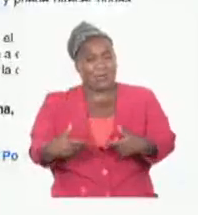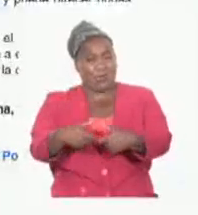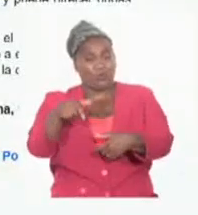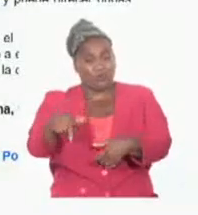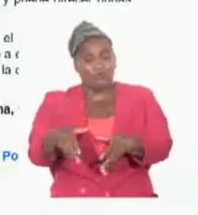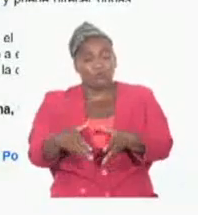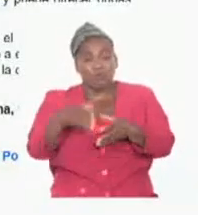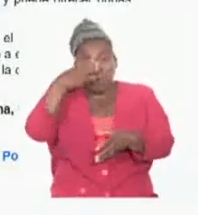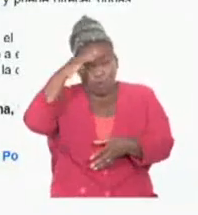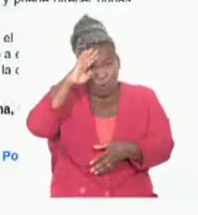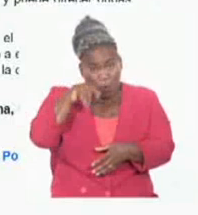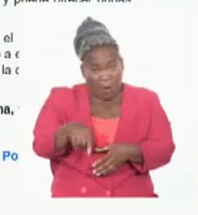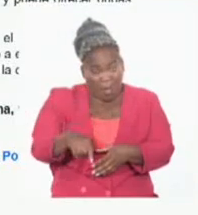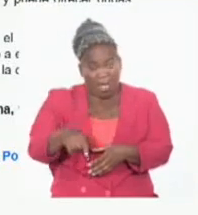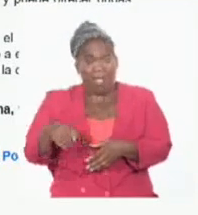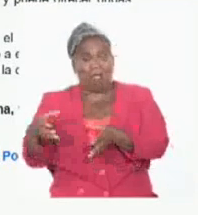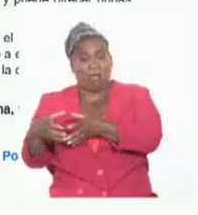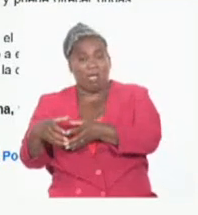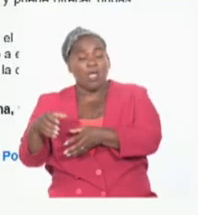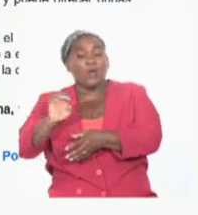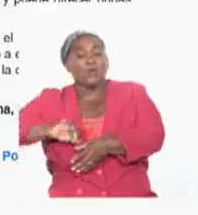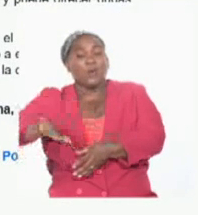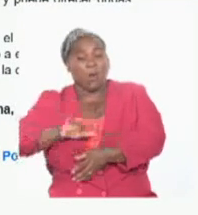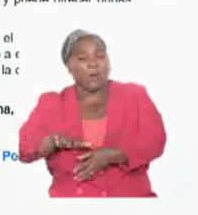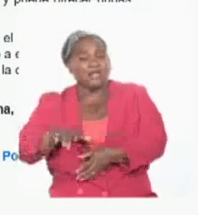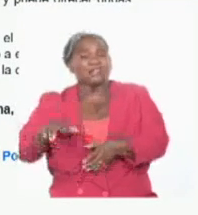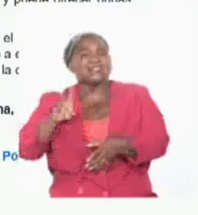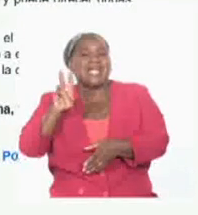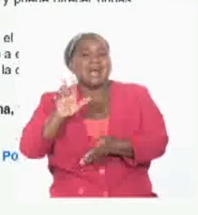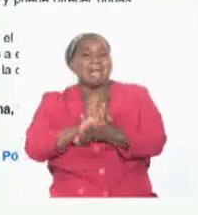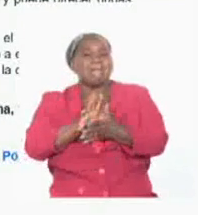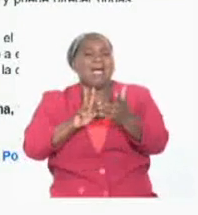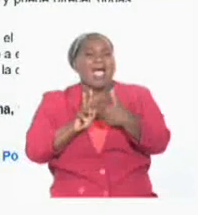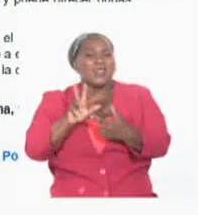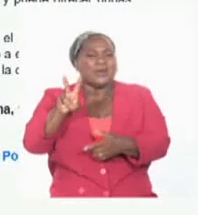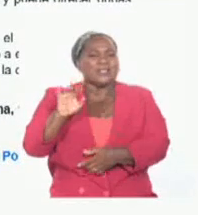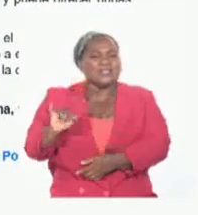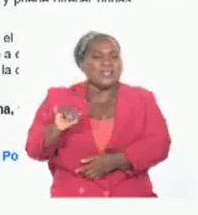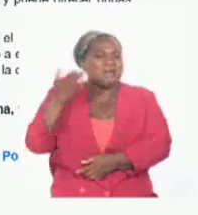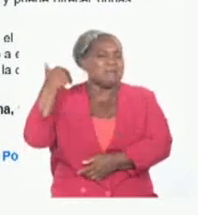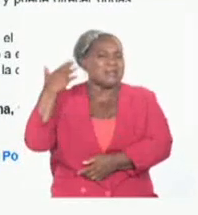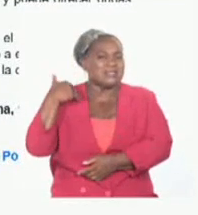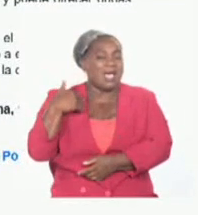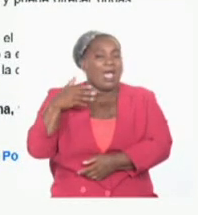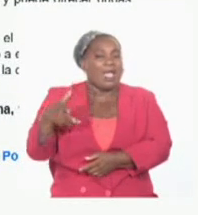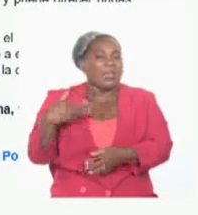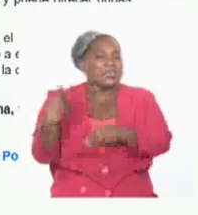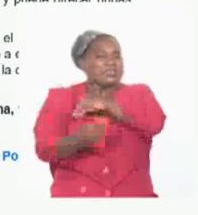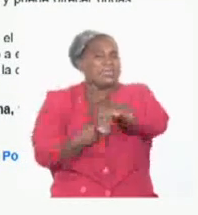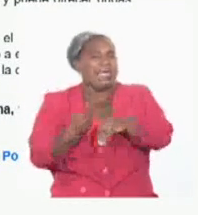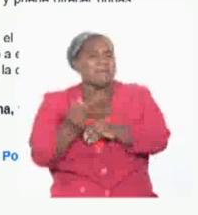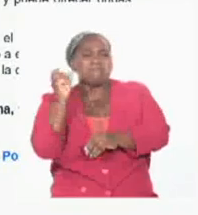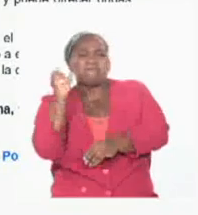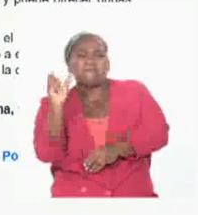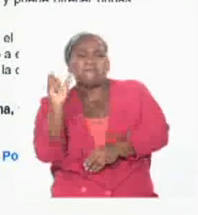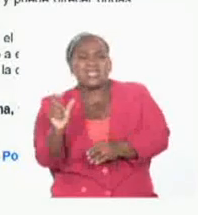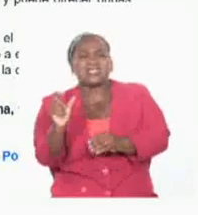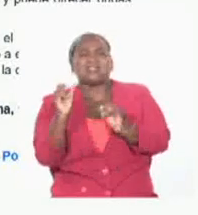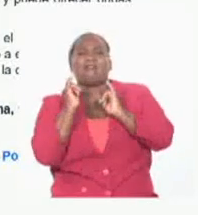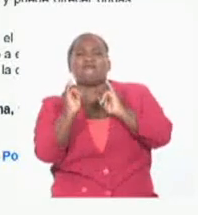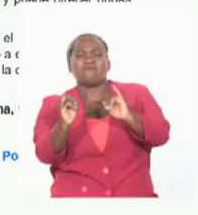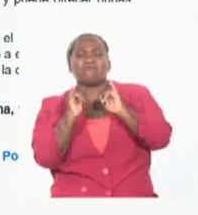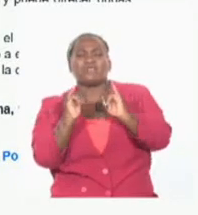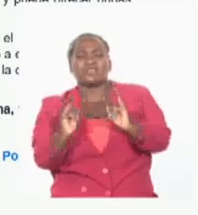Europea, celebrado el 26 de mayo pasado, y tergiversan hechos, datos y cifras. Mienten de manera deliberada